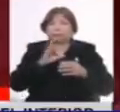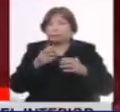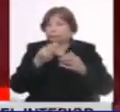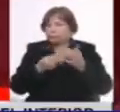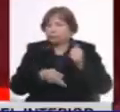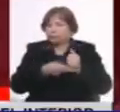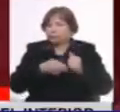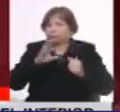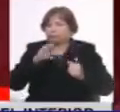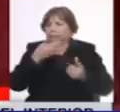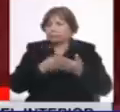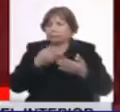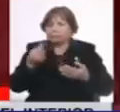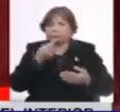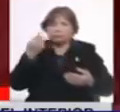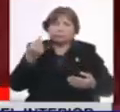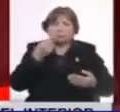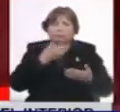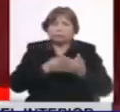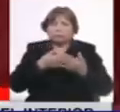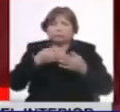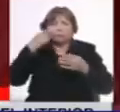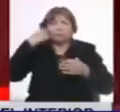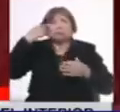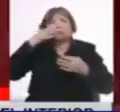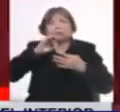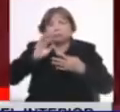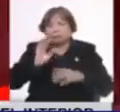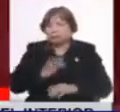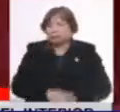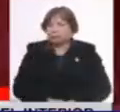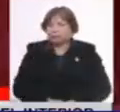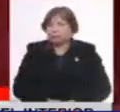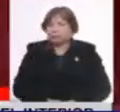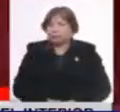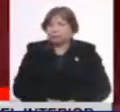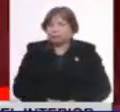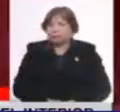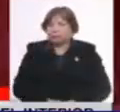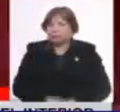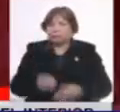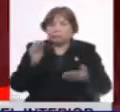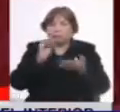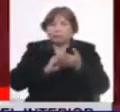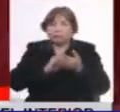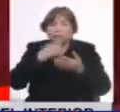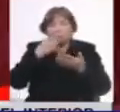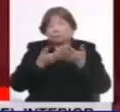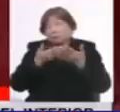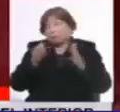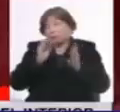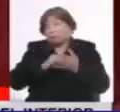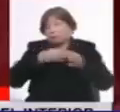ciudadana, que esa es solamente una percepción. Y agregó en ese sentido, por